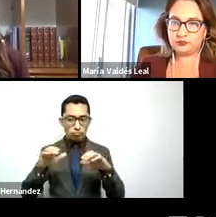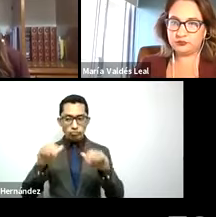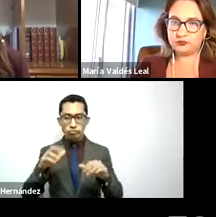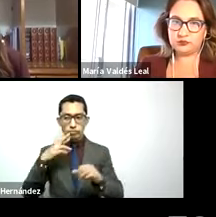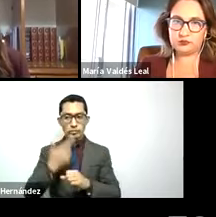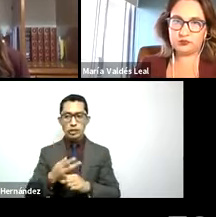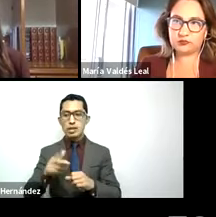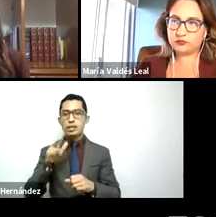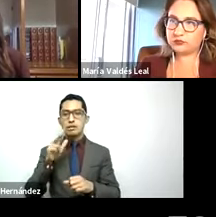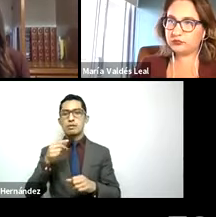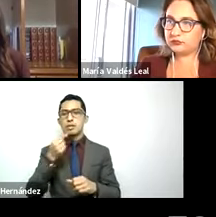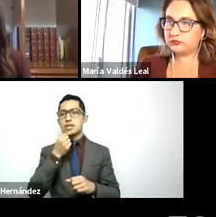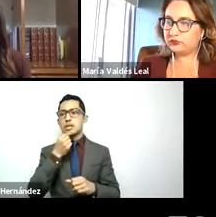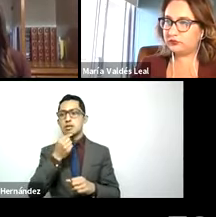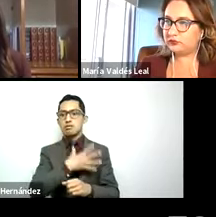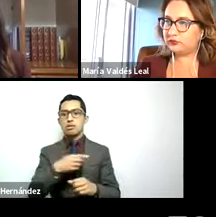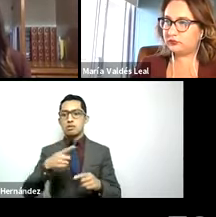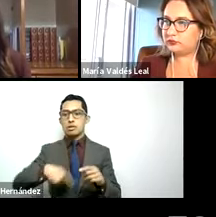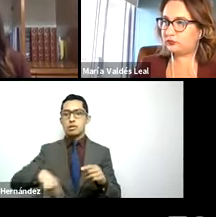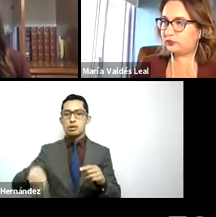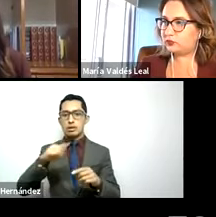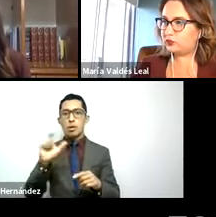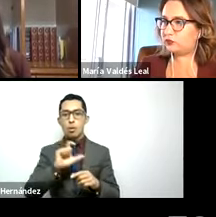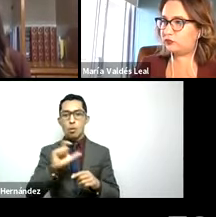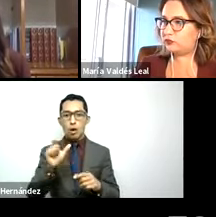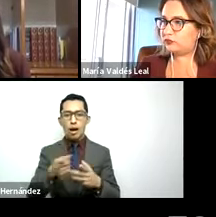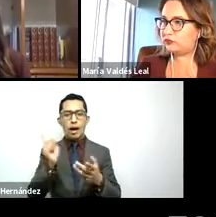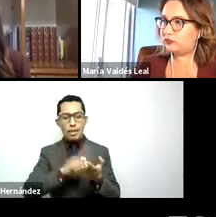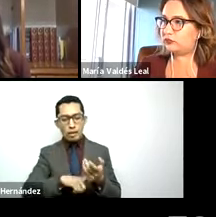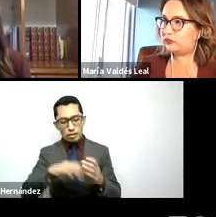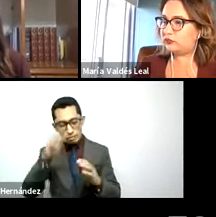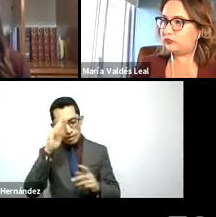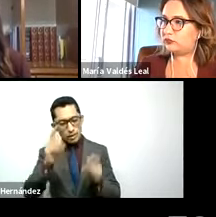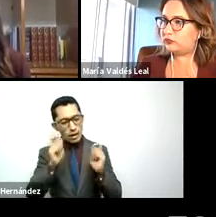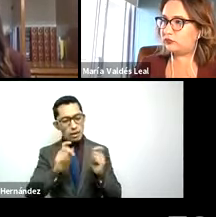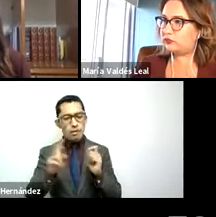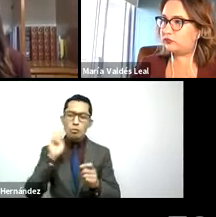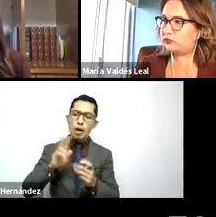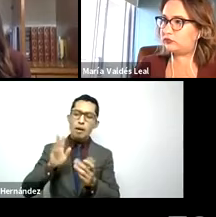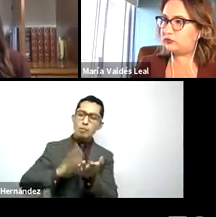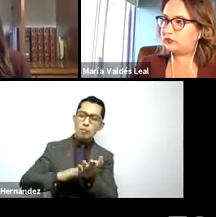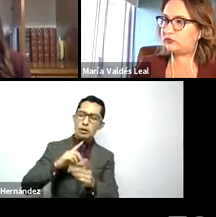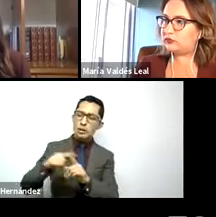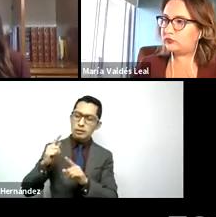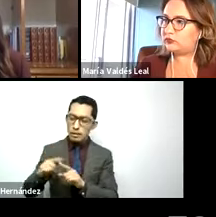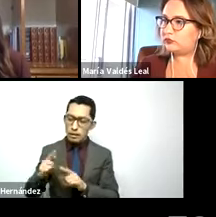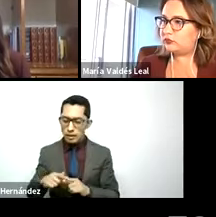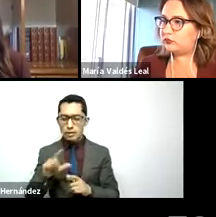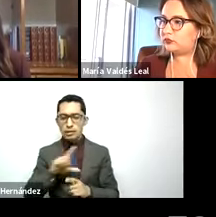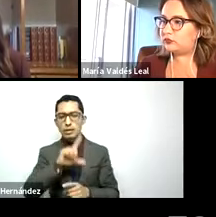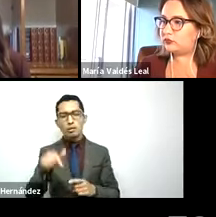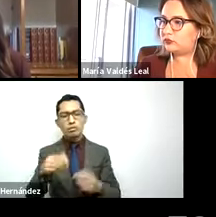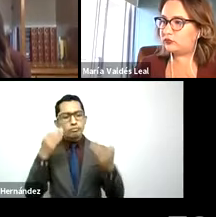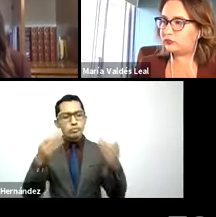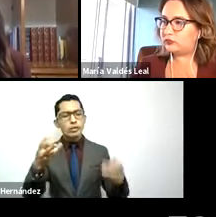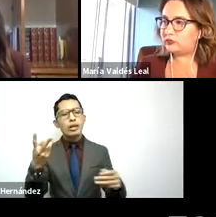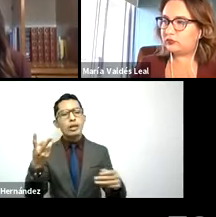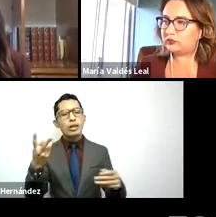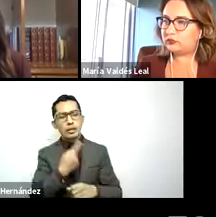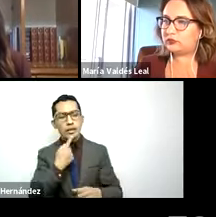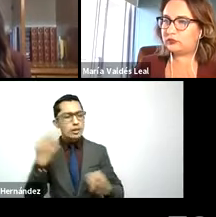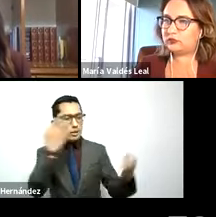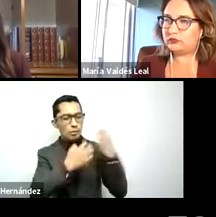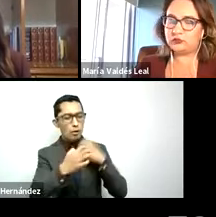modo tal que en ese esfuerzo interpretativo, en ese esfuerzo de valoración de pruebas, en ese esfuerzo de constatar dónde están las